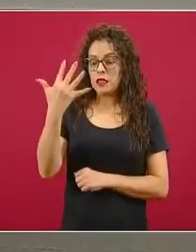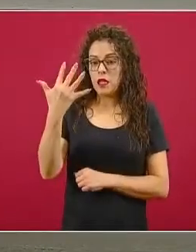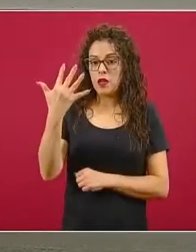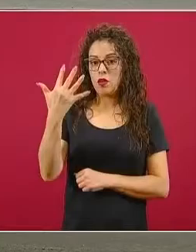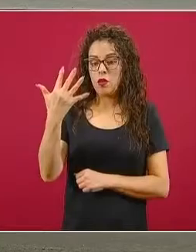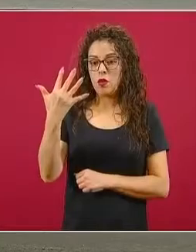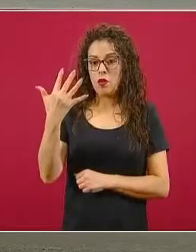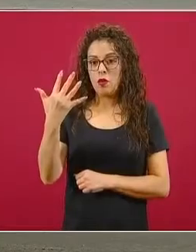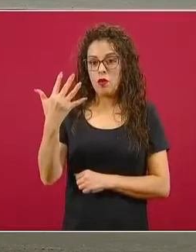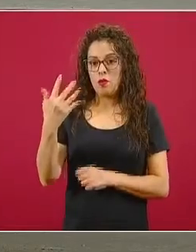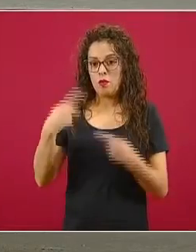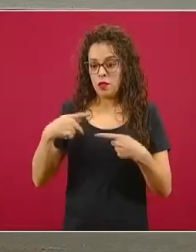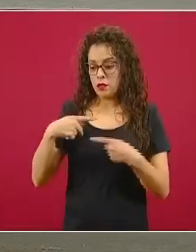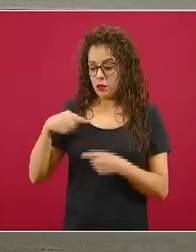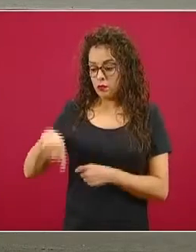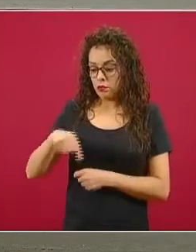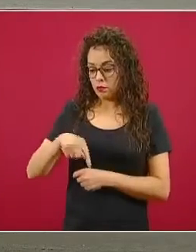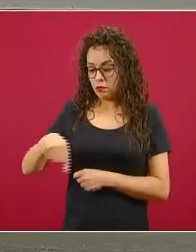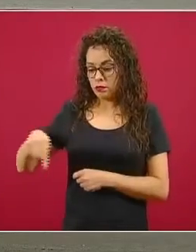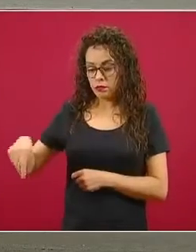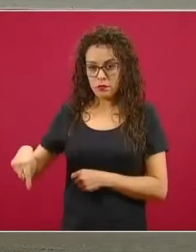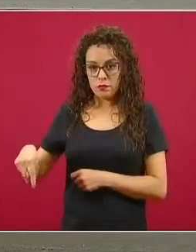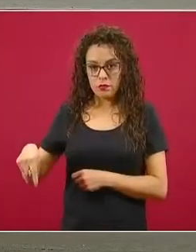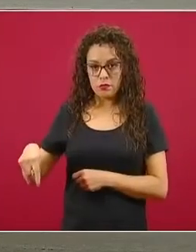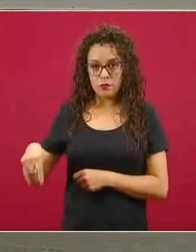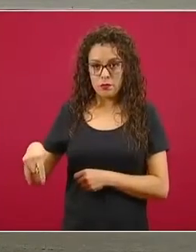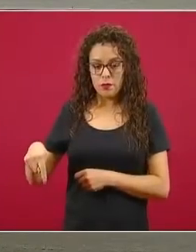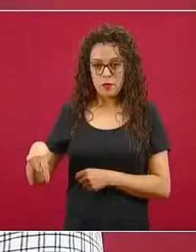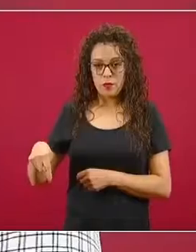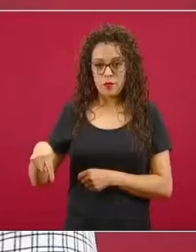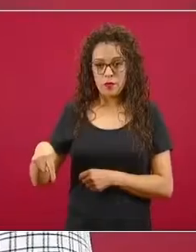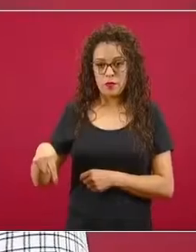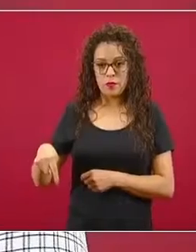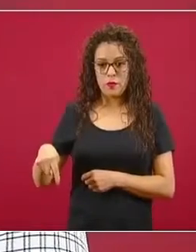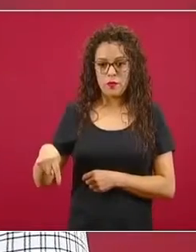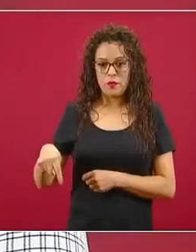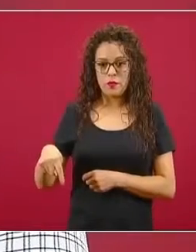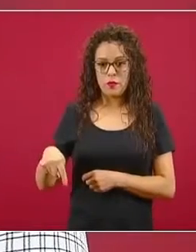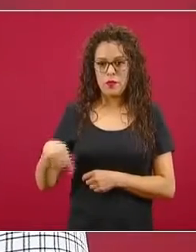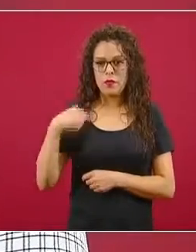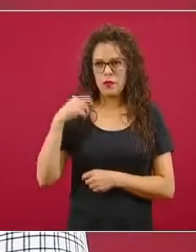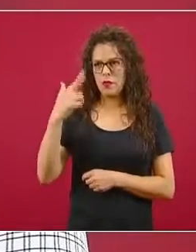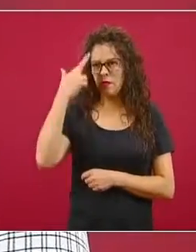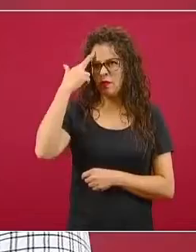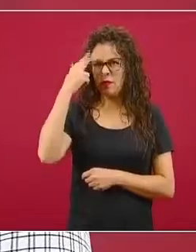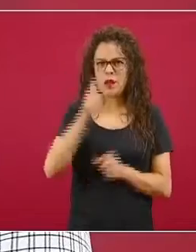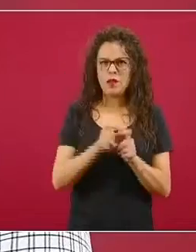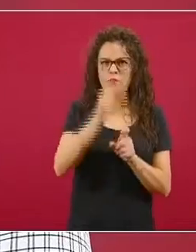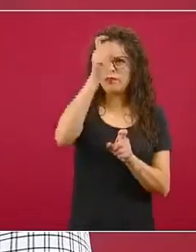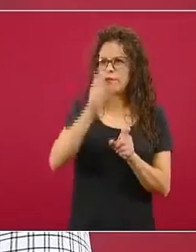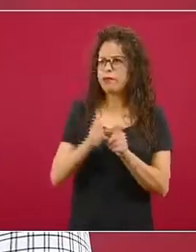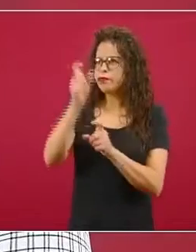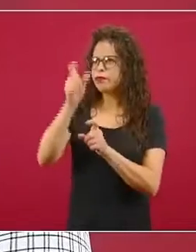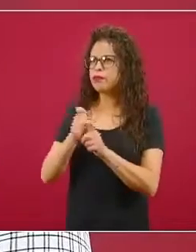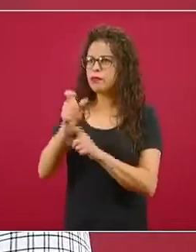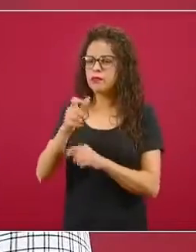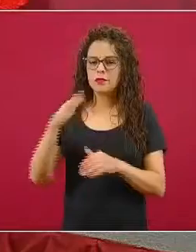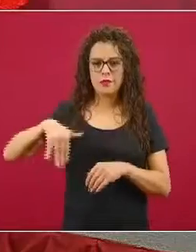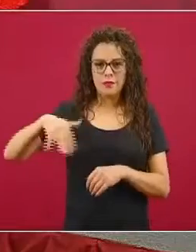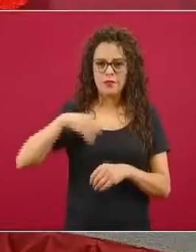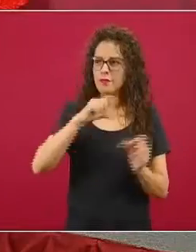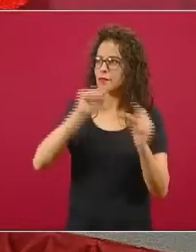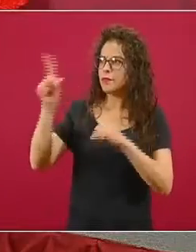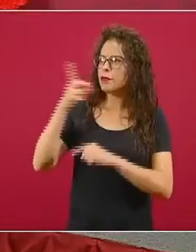sea, 5 eventos realizados, que si mal no recuerdo el gráfico era en relación a, me